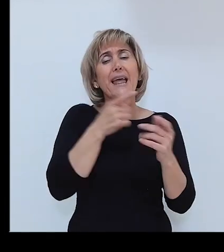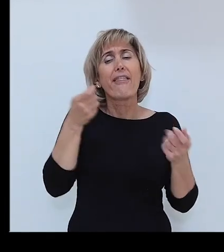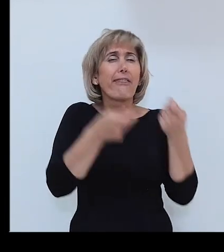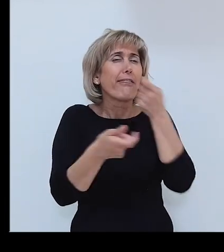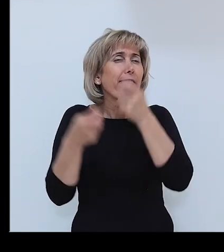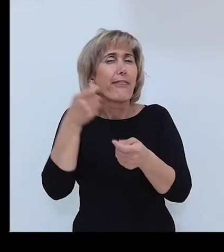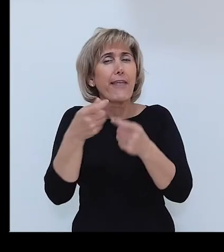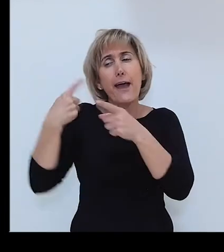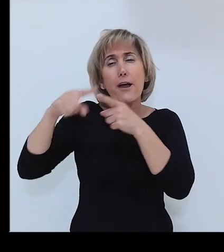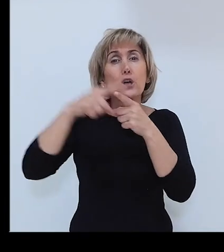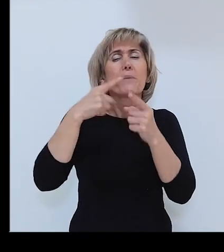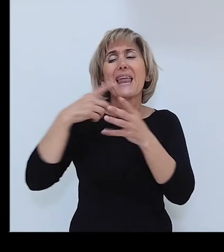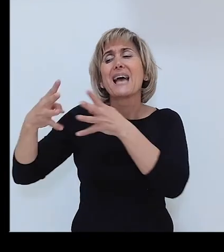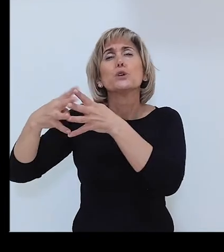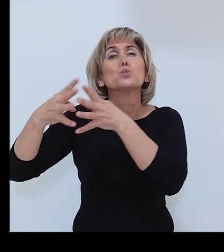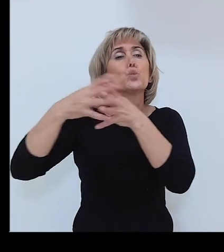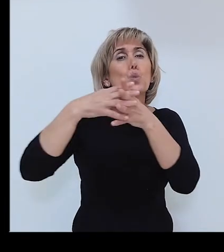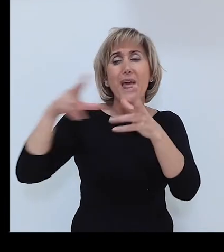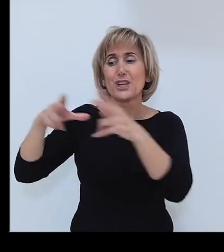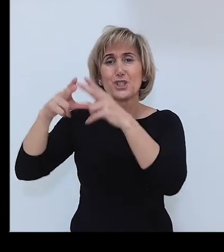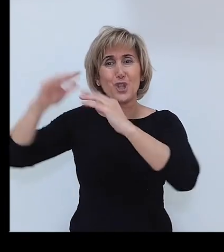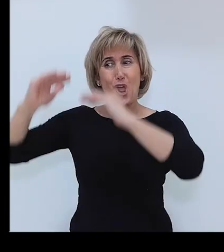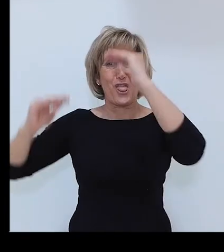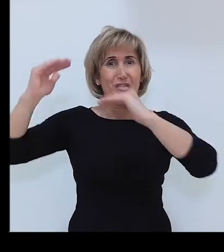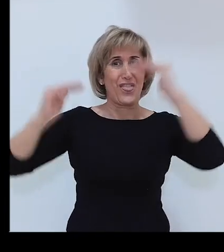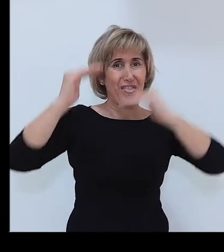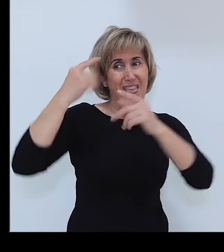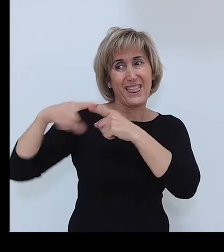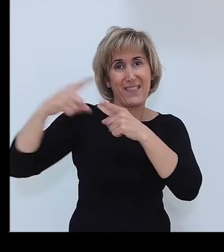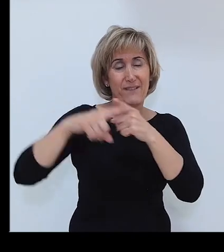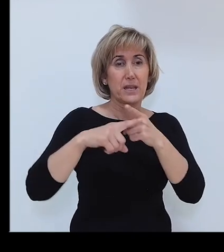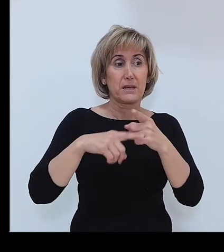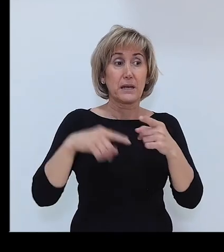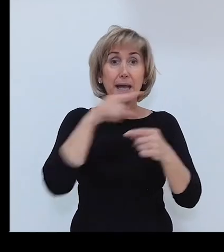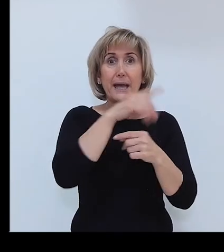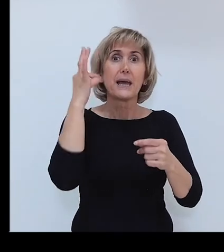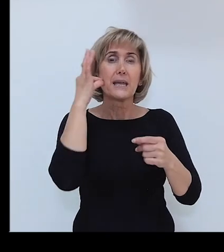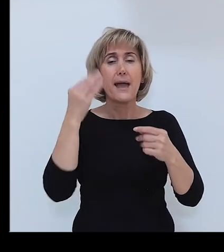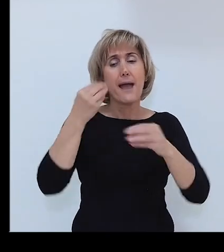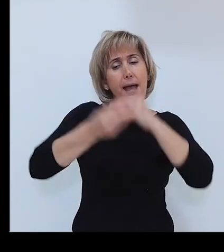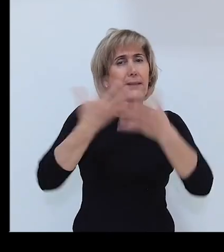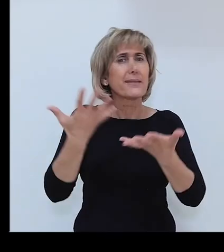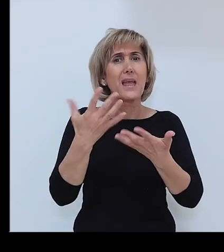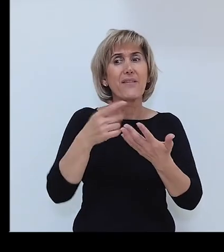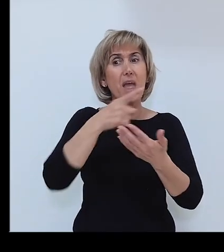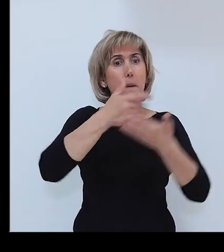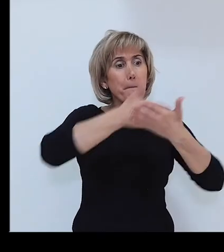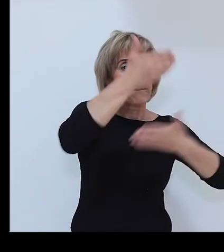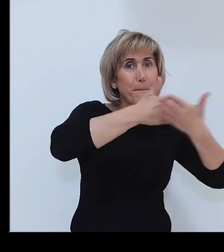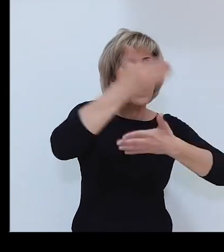utiliza indicadores, socióloga en femenino, utilizó indicadores para explicar las estructuras sociales.